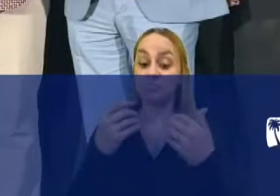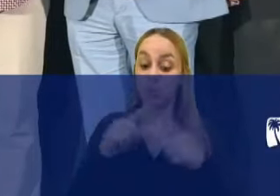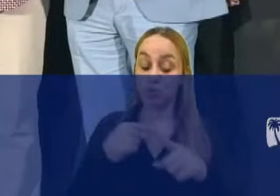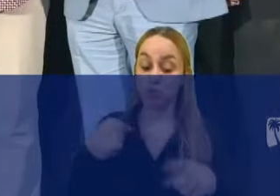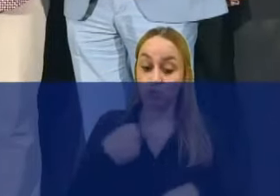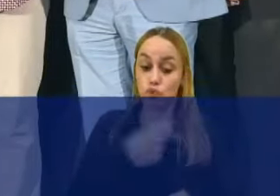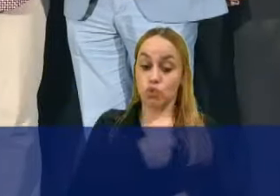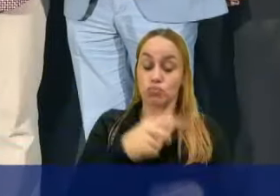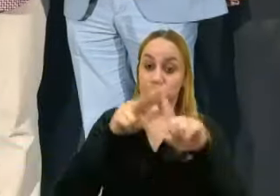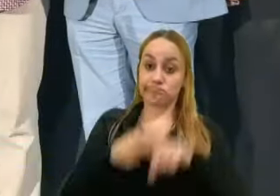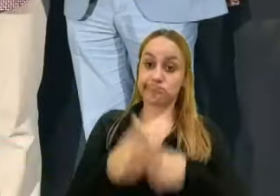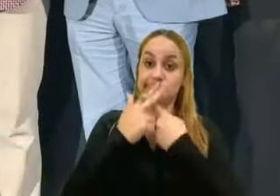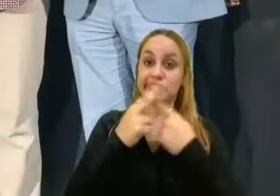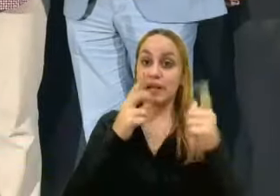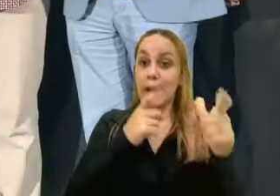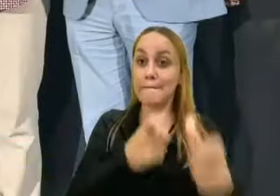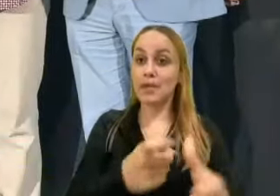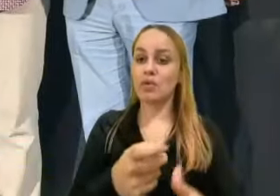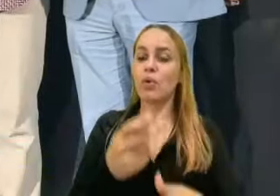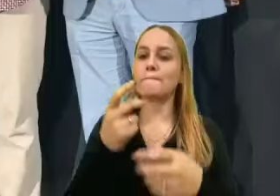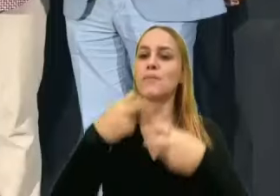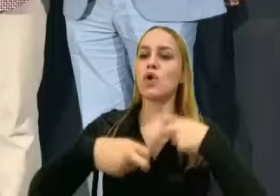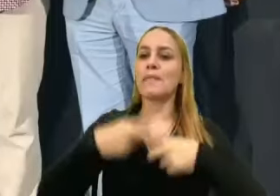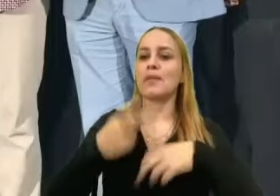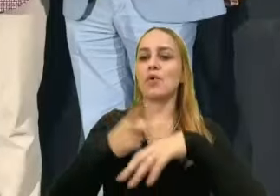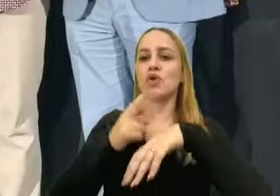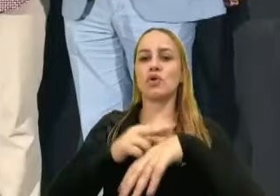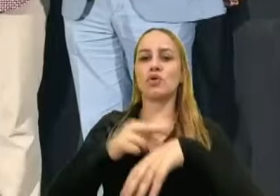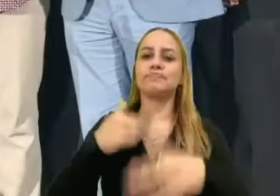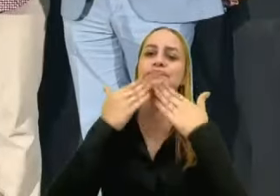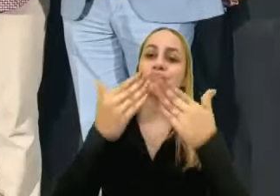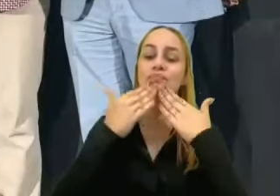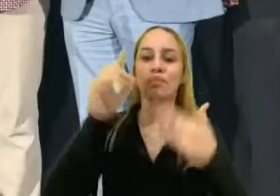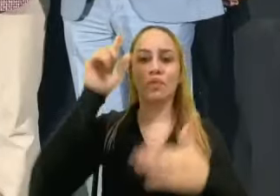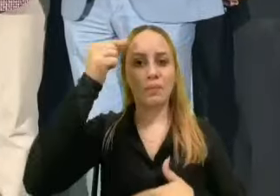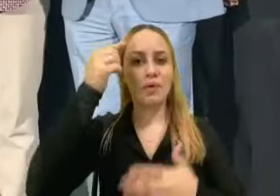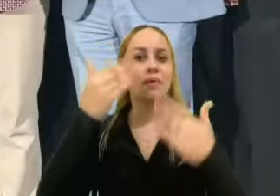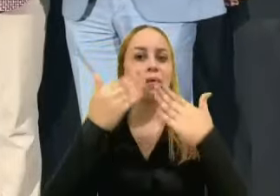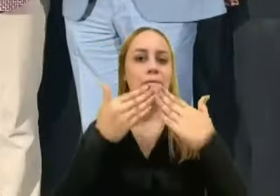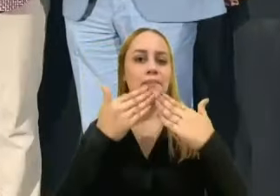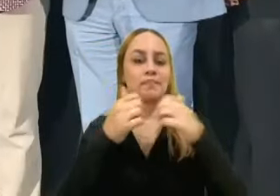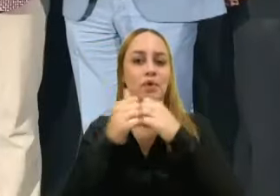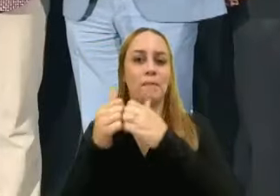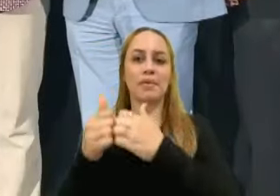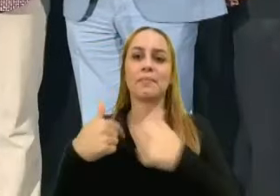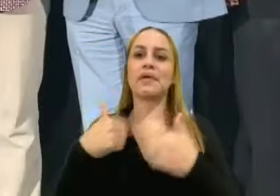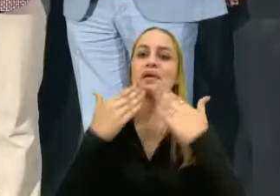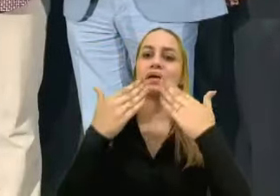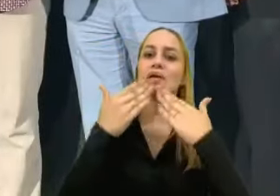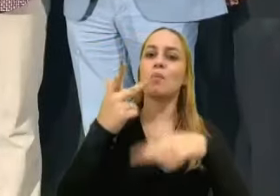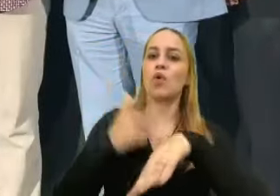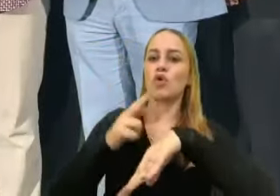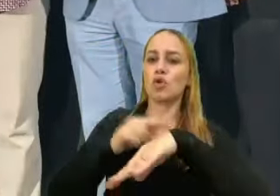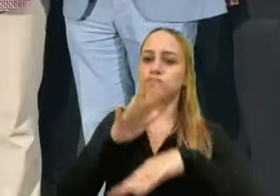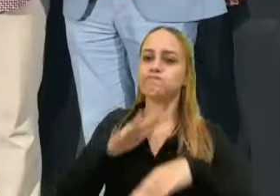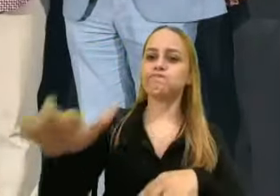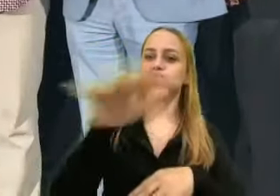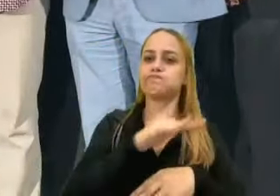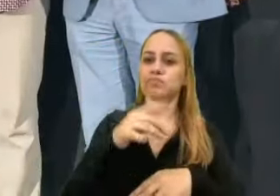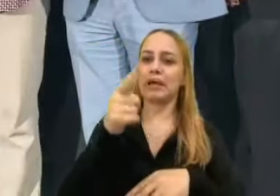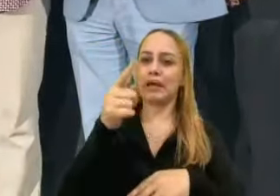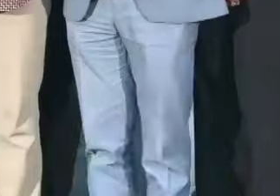estadidad a pesar de todas las personas que fueron detractores de nuestro partido y de nuestro ideal los barrimos Y gracias al pueblo de